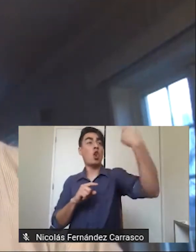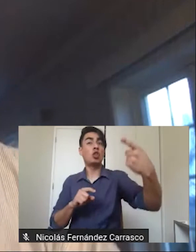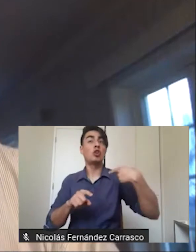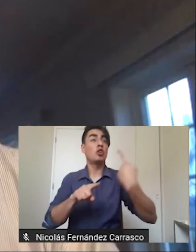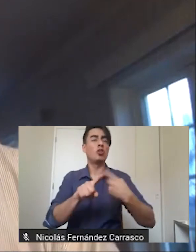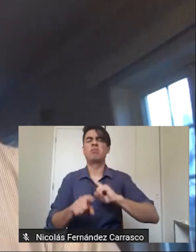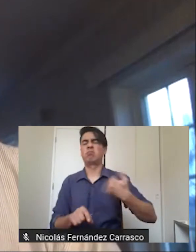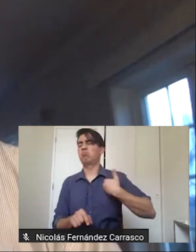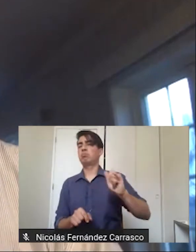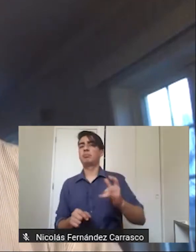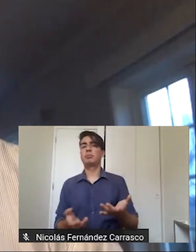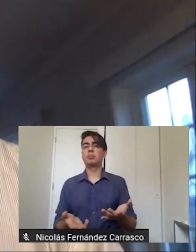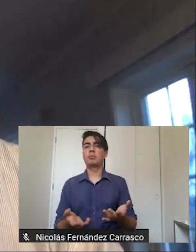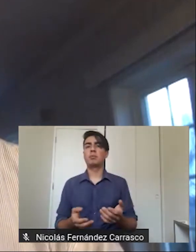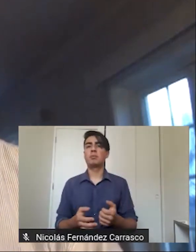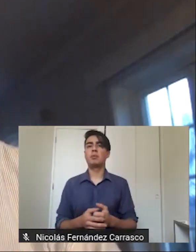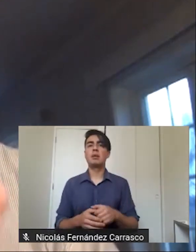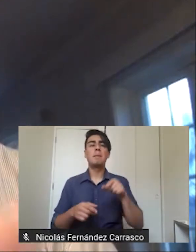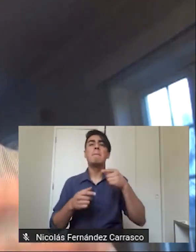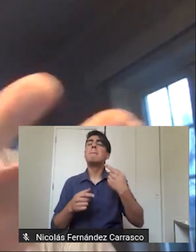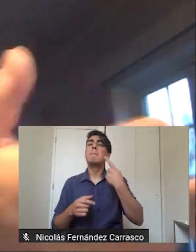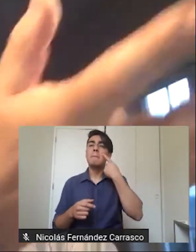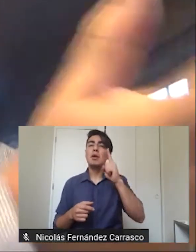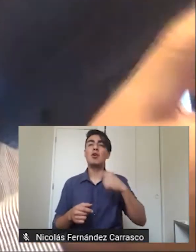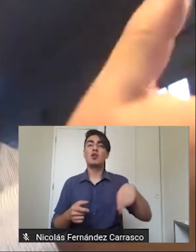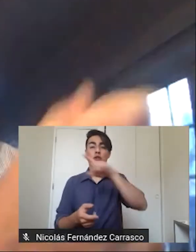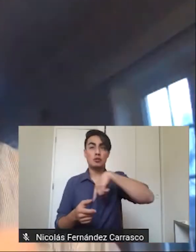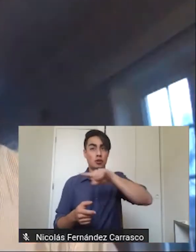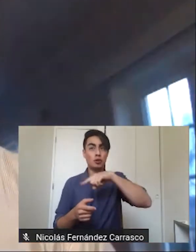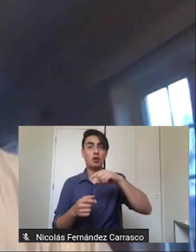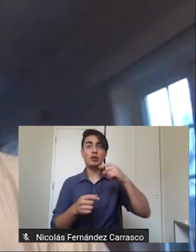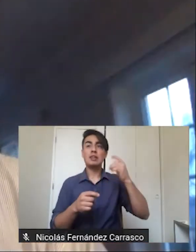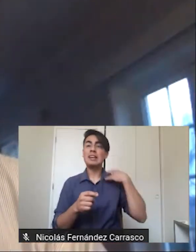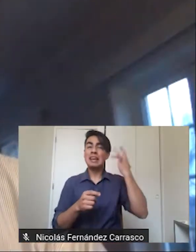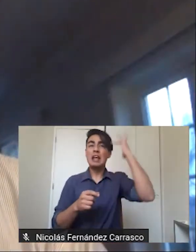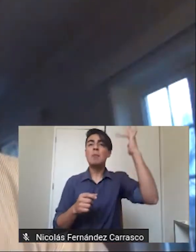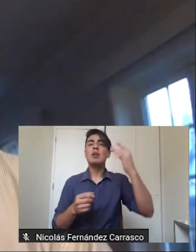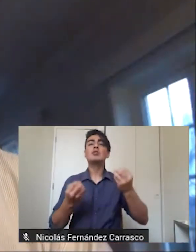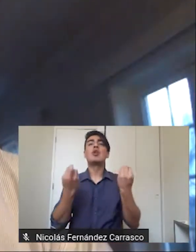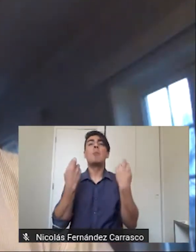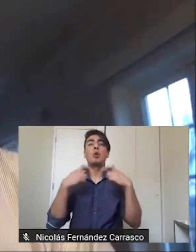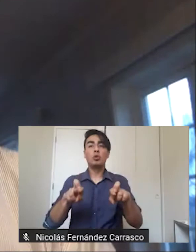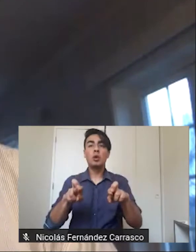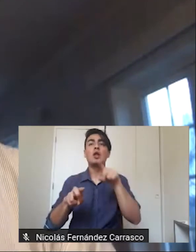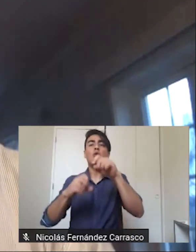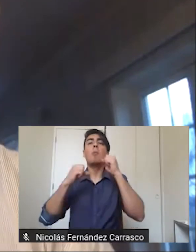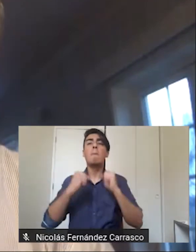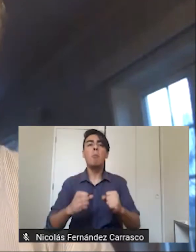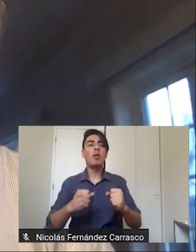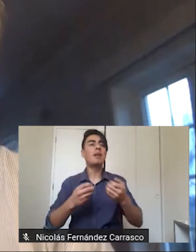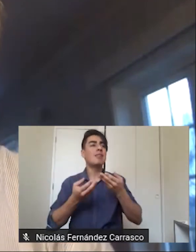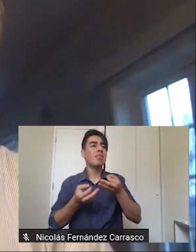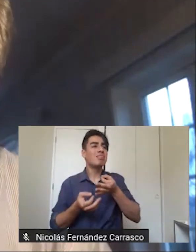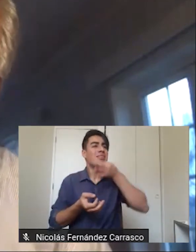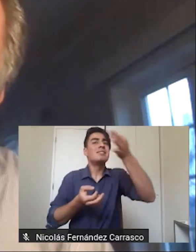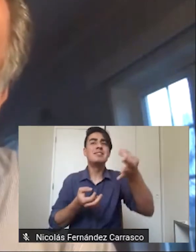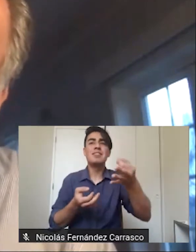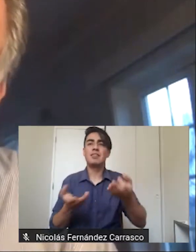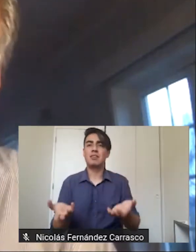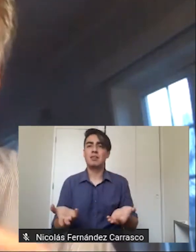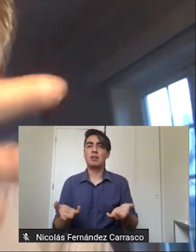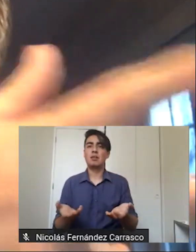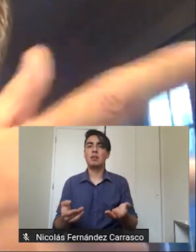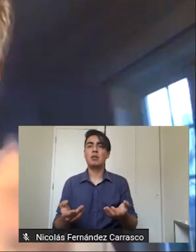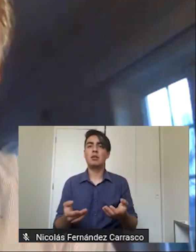pregunta, le decimos, es una oportunidad para que tú le digas algo al otro. Y la gente acepta eso. La gente